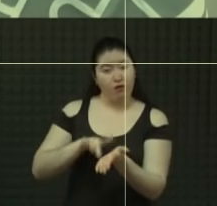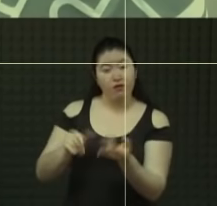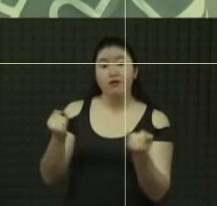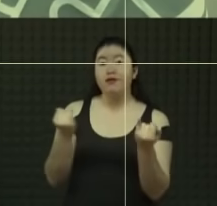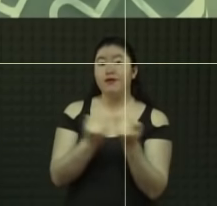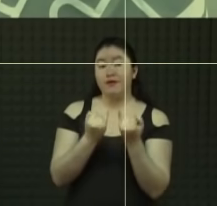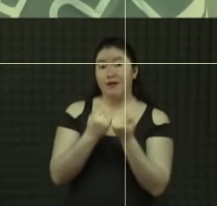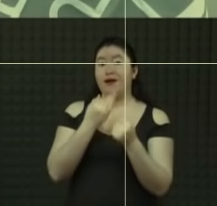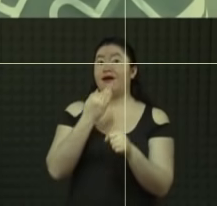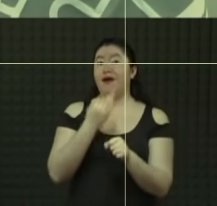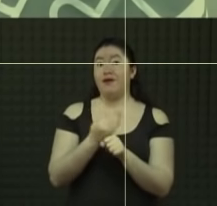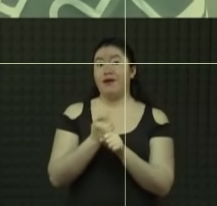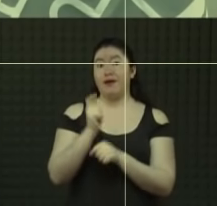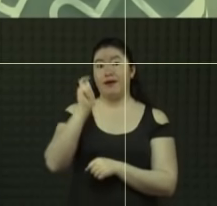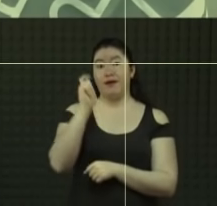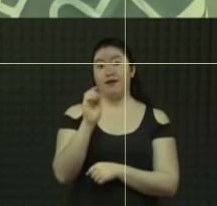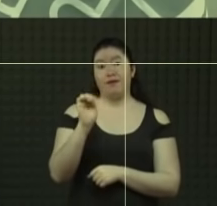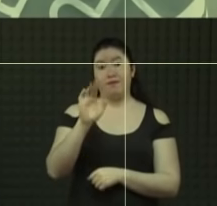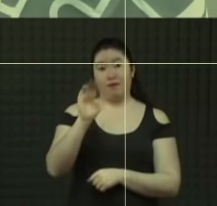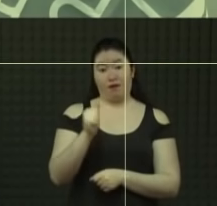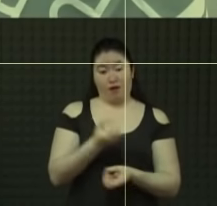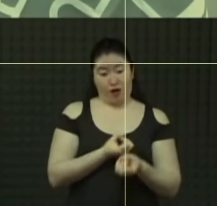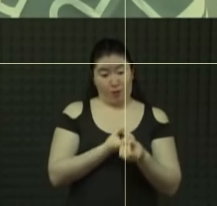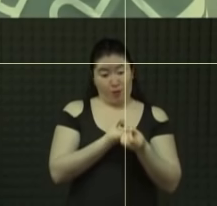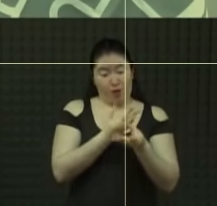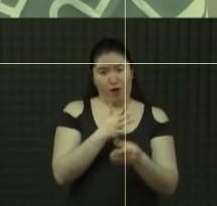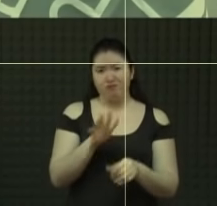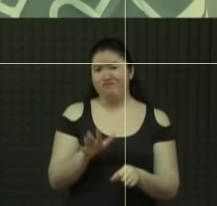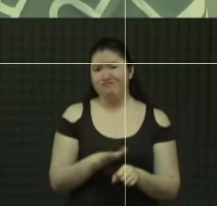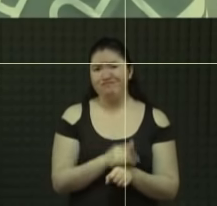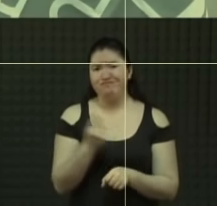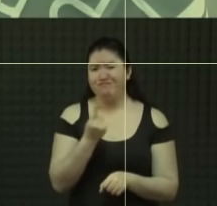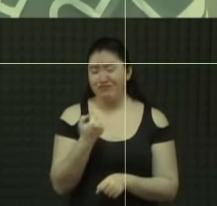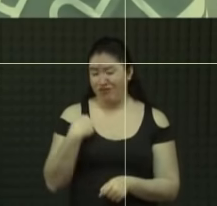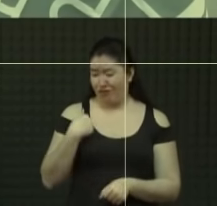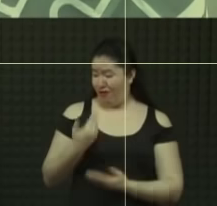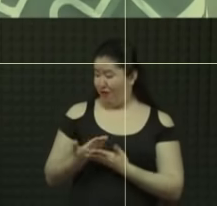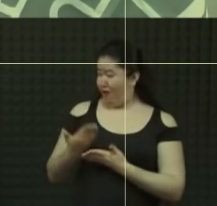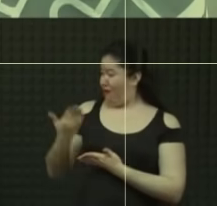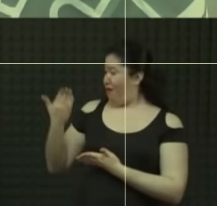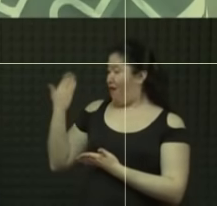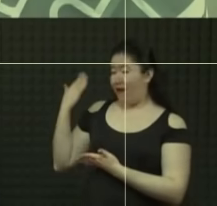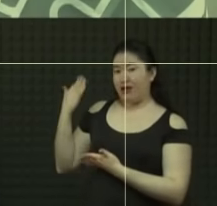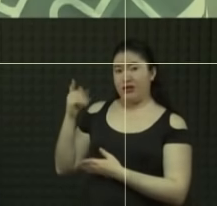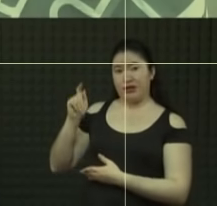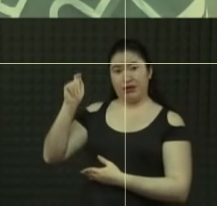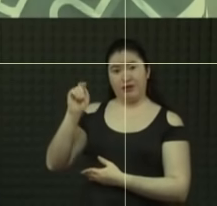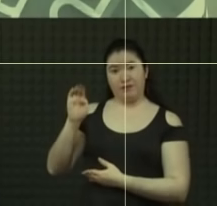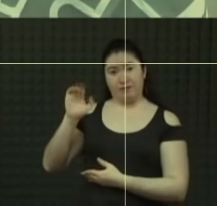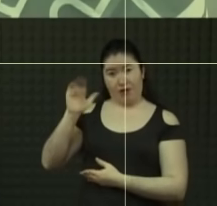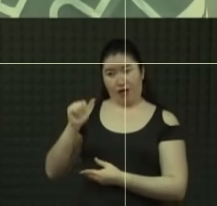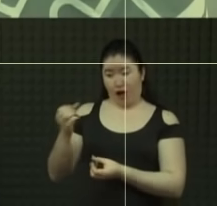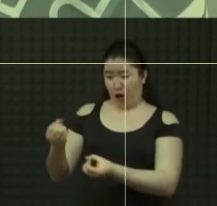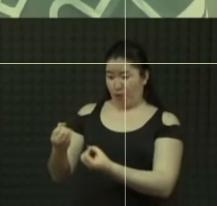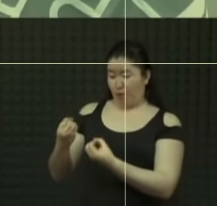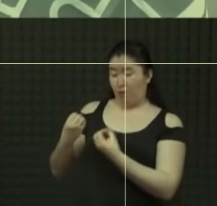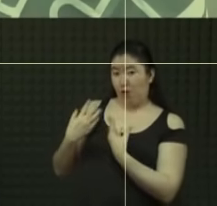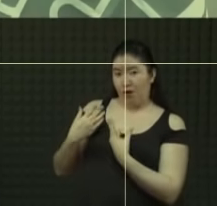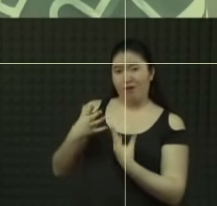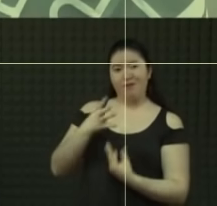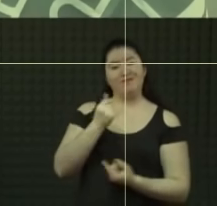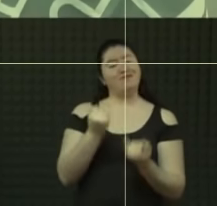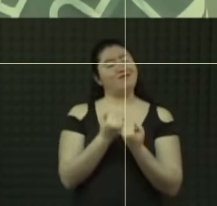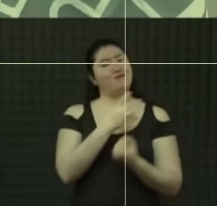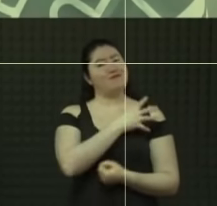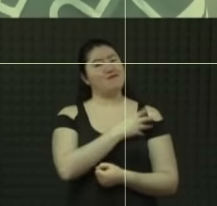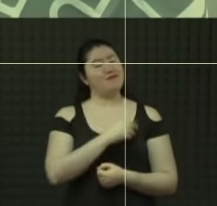secundaria, es precisamente por eso. Porque si yo tuve la oportunidad de tener una beca, o mi hija tuvo oportunidad de tener una beca, o muchos jóvenes